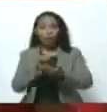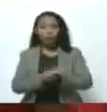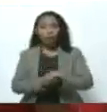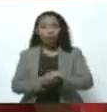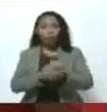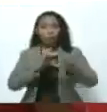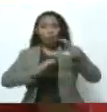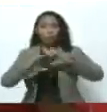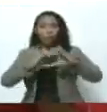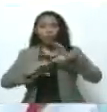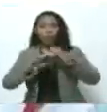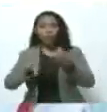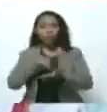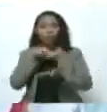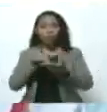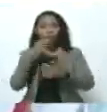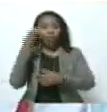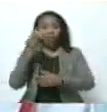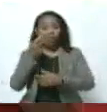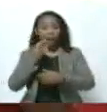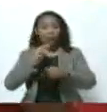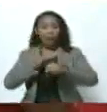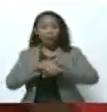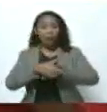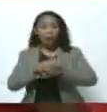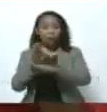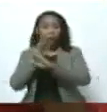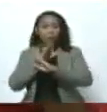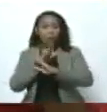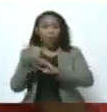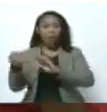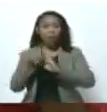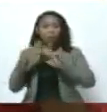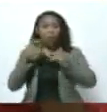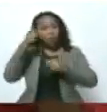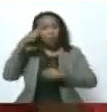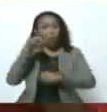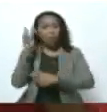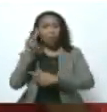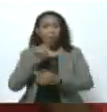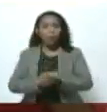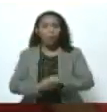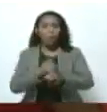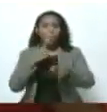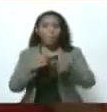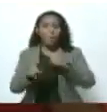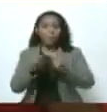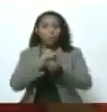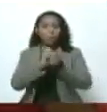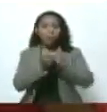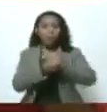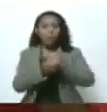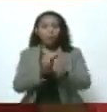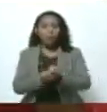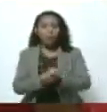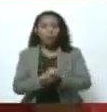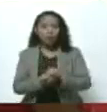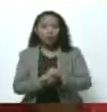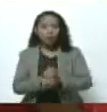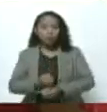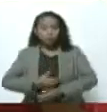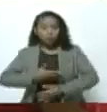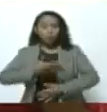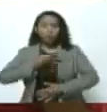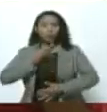los científicos nacionales. Es verdad, Héctor, que el bloqueo criminal afectó a todo el pueblo venezolano, pero se convirtió en la